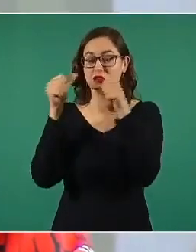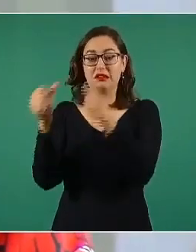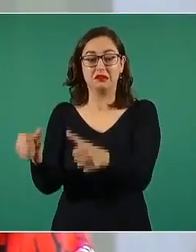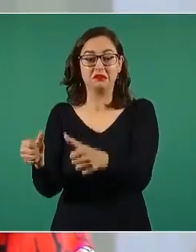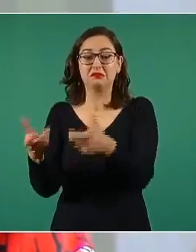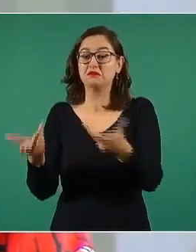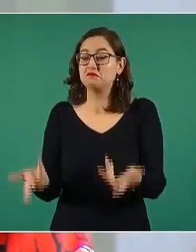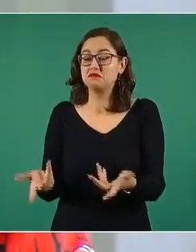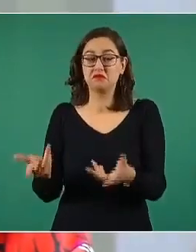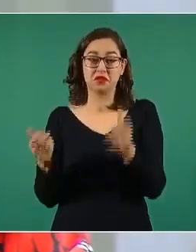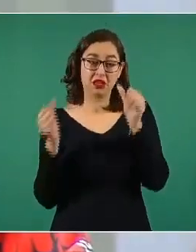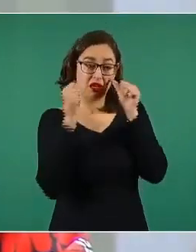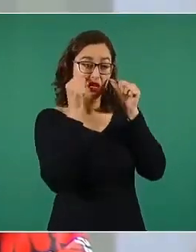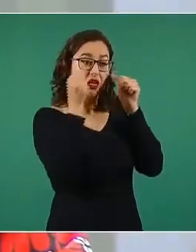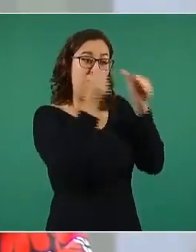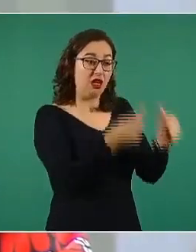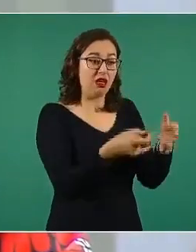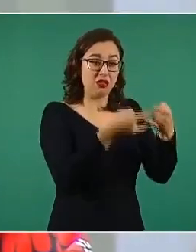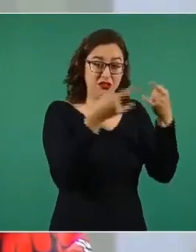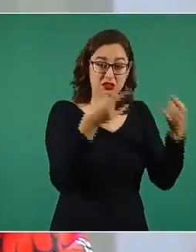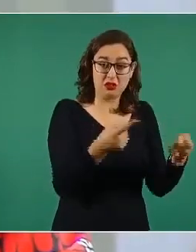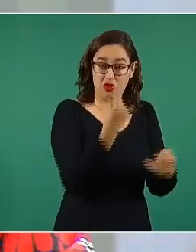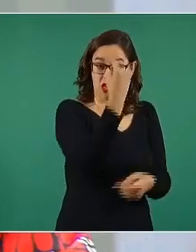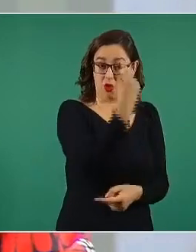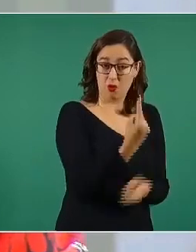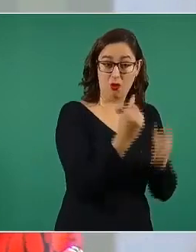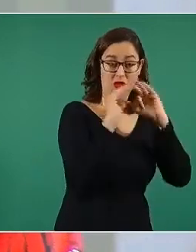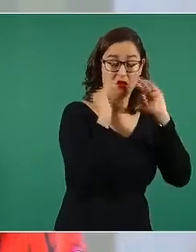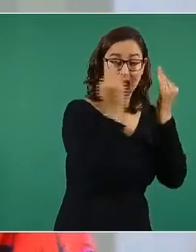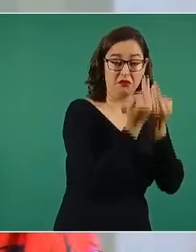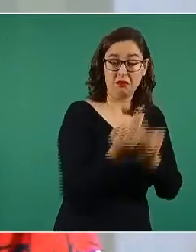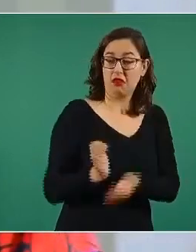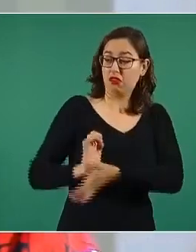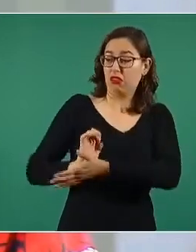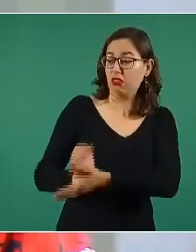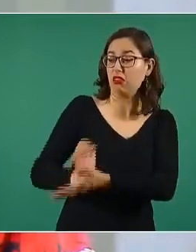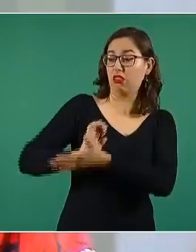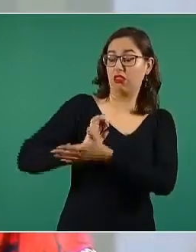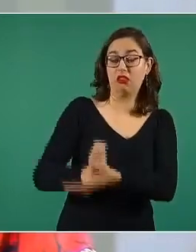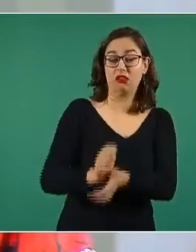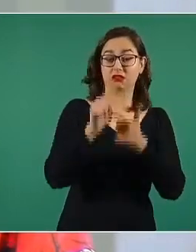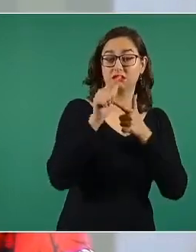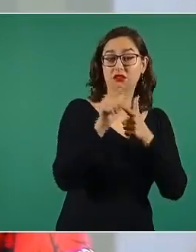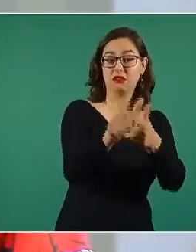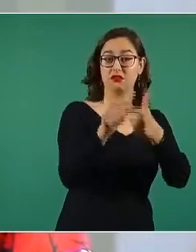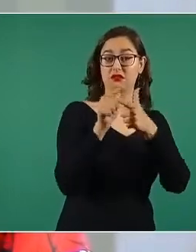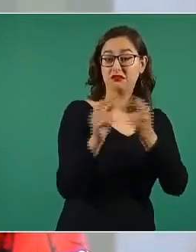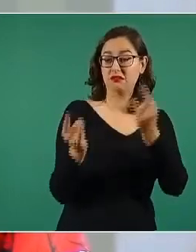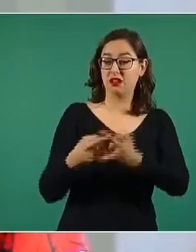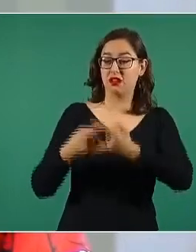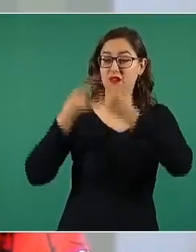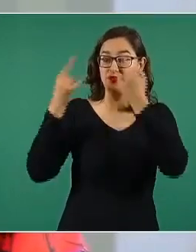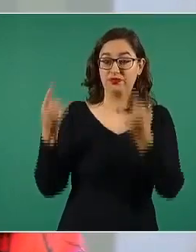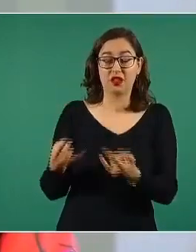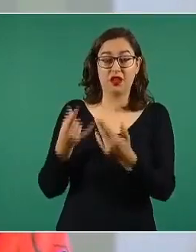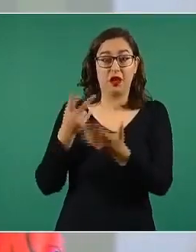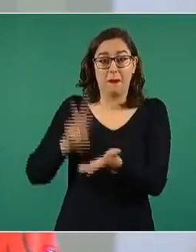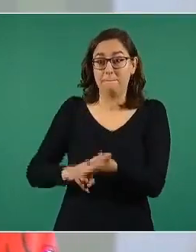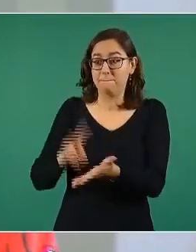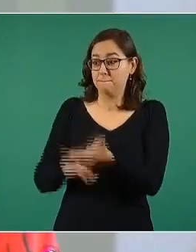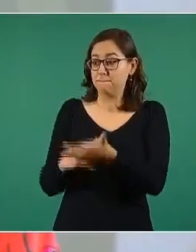seguir preservando una cultura de la discriminación y la renuncia a nuestra historia como la riqueza milenaria de nuestros